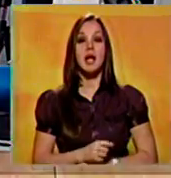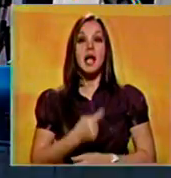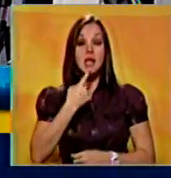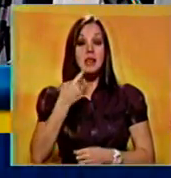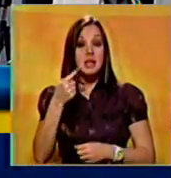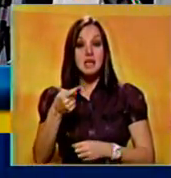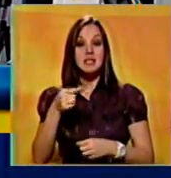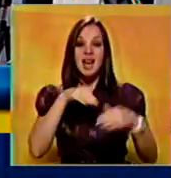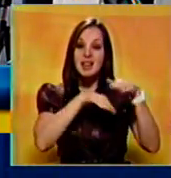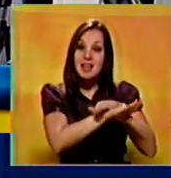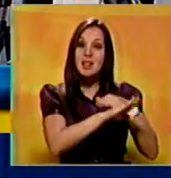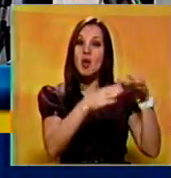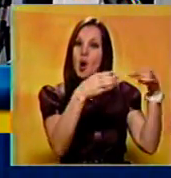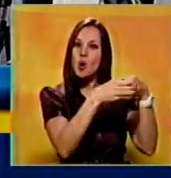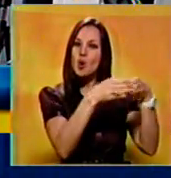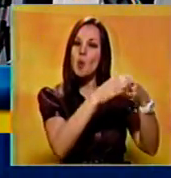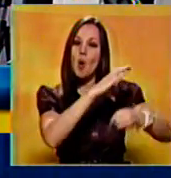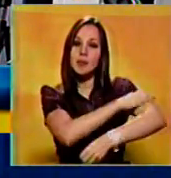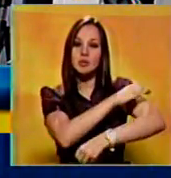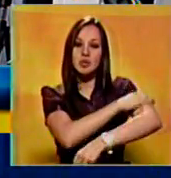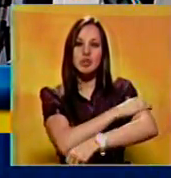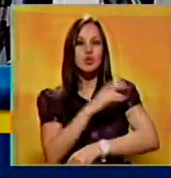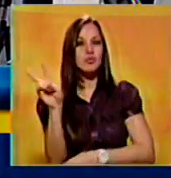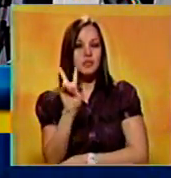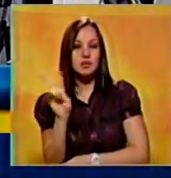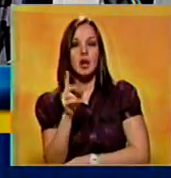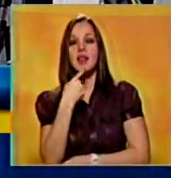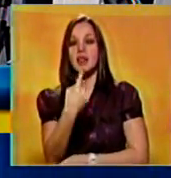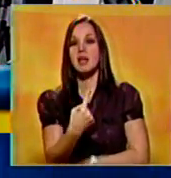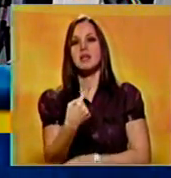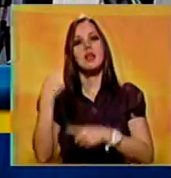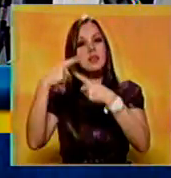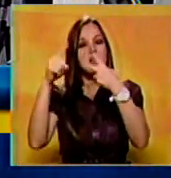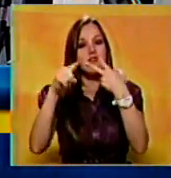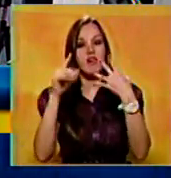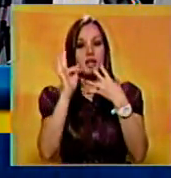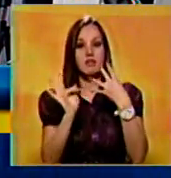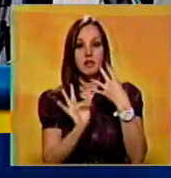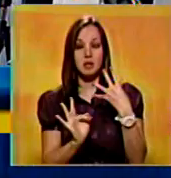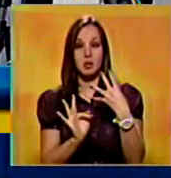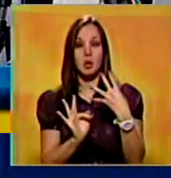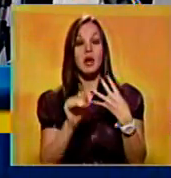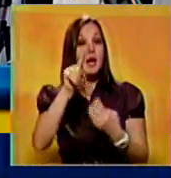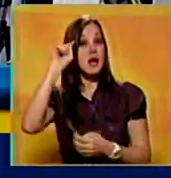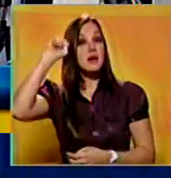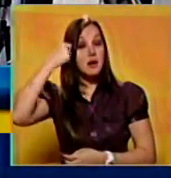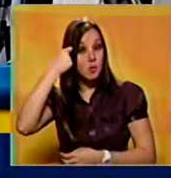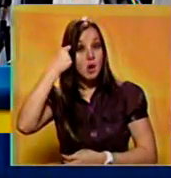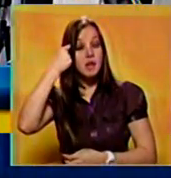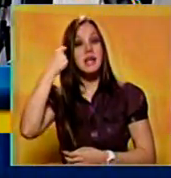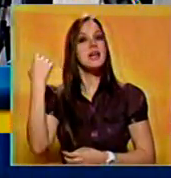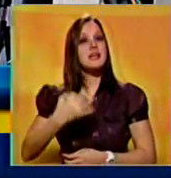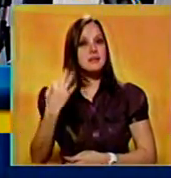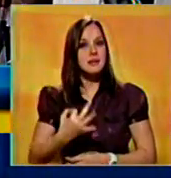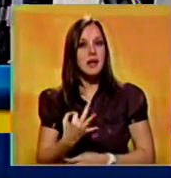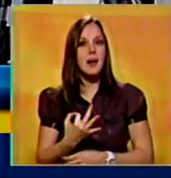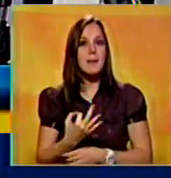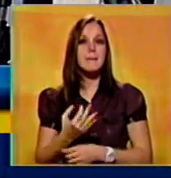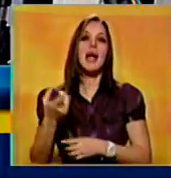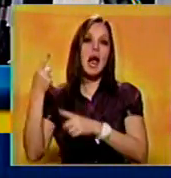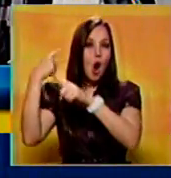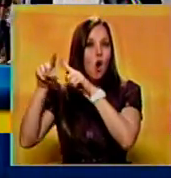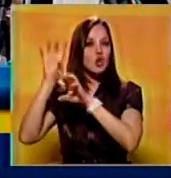la de la oposición venezolana existen muchos factores de presión no olviden que ellos reciben muchas presiones externas también No